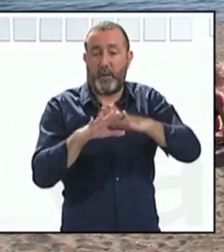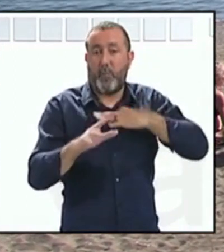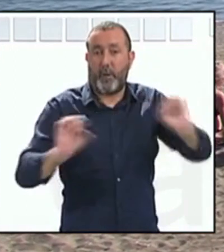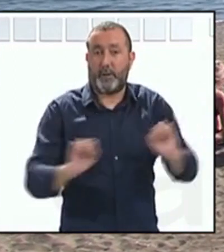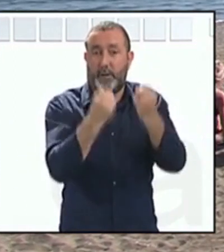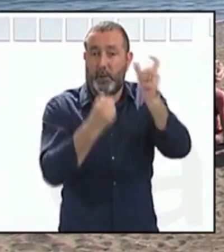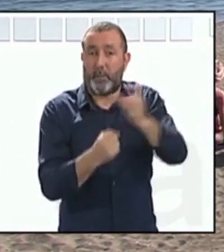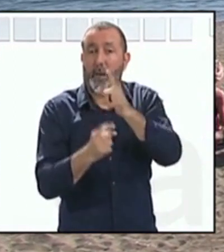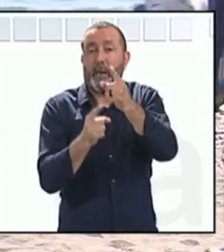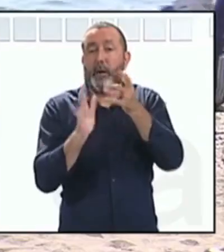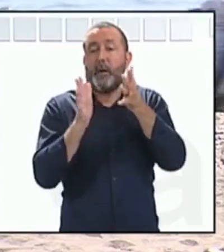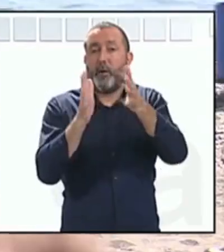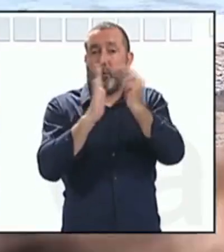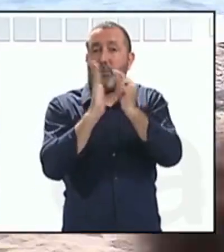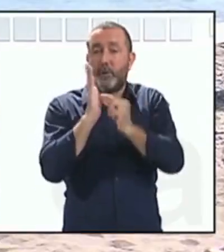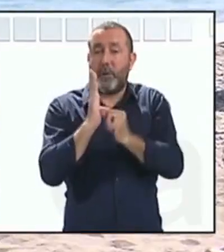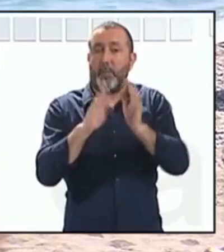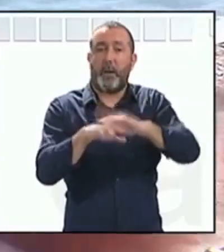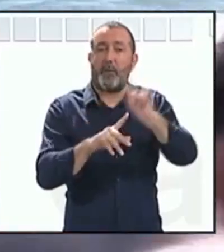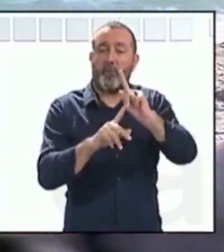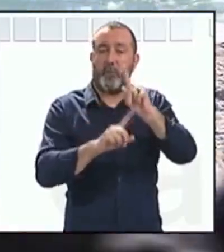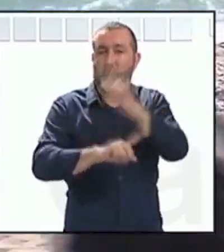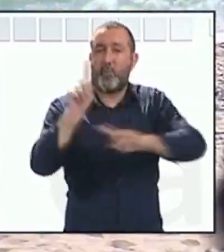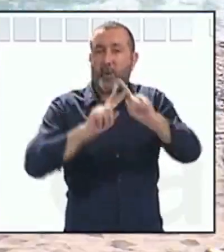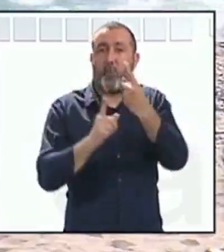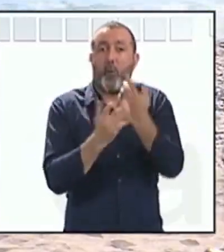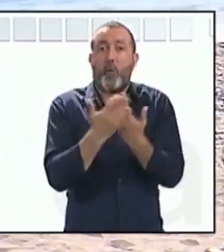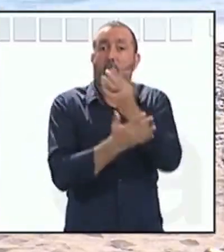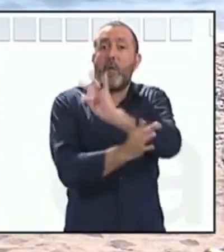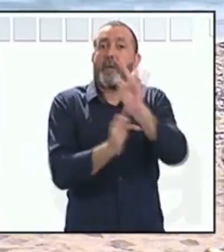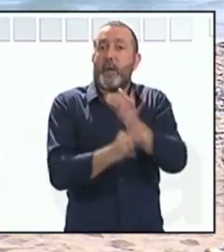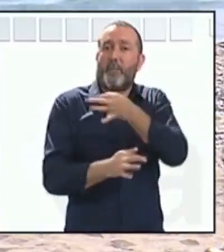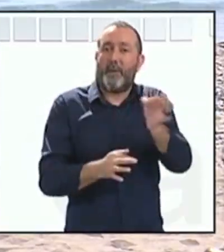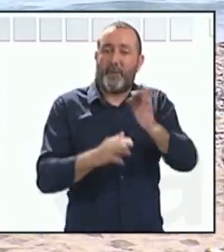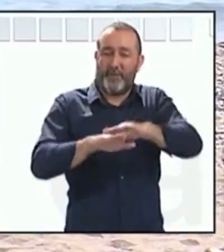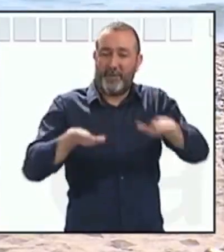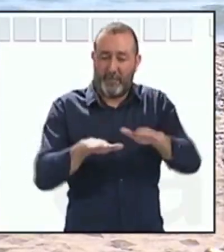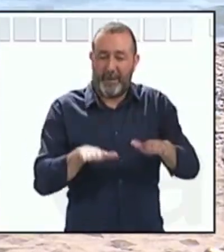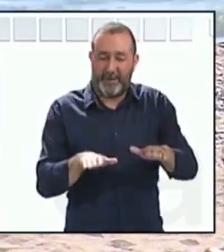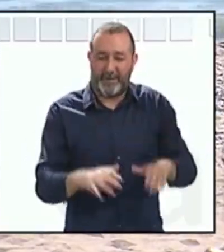algunas de las sugerencias a seguir para que no se complique un tranquilo día de playa.